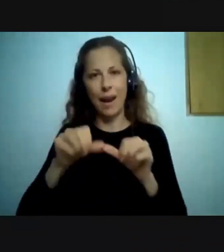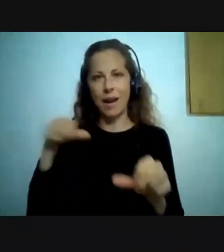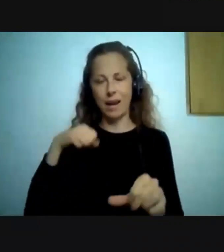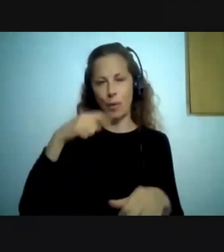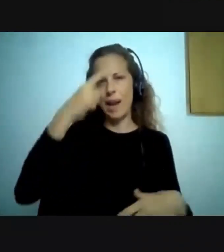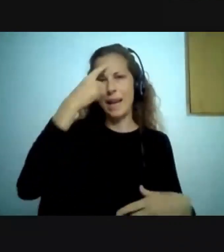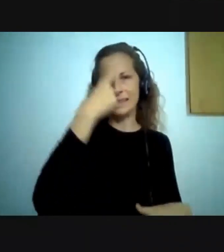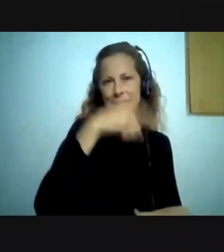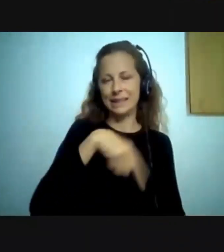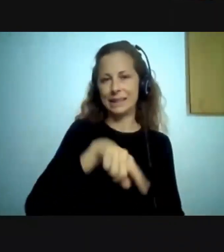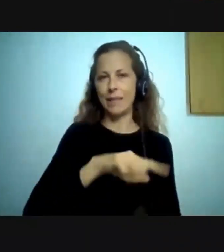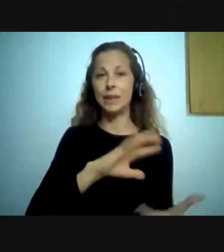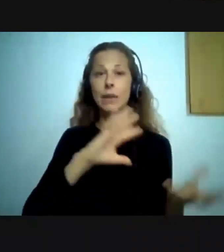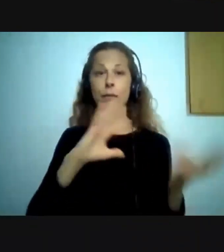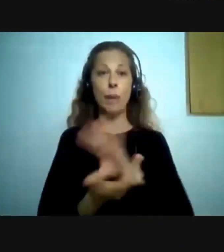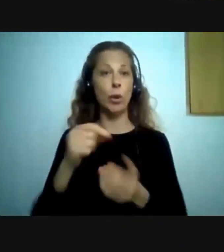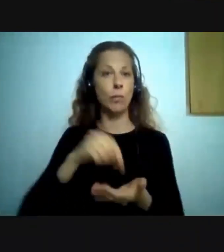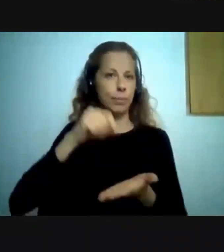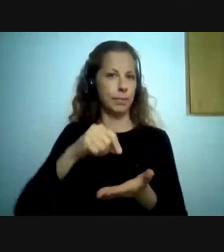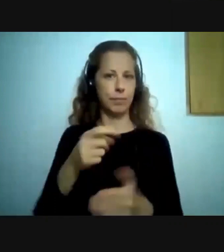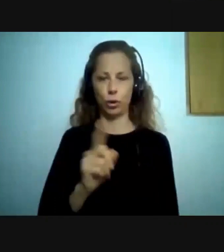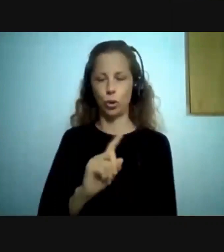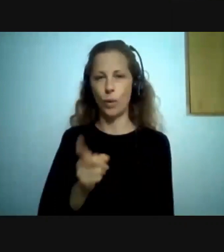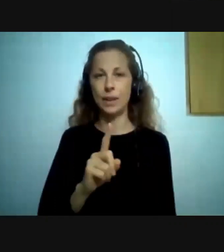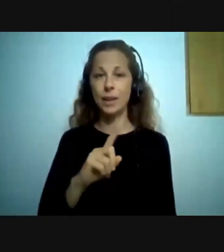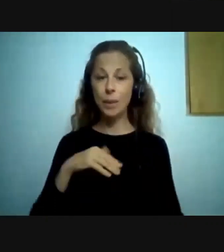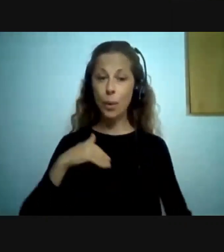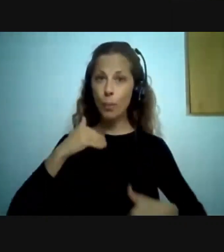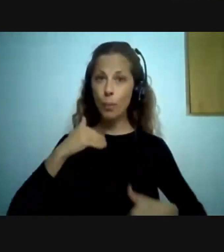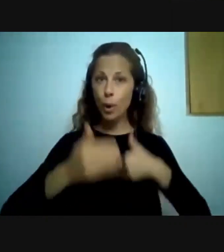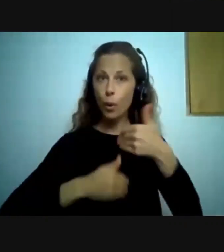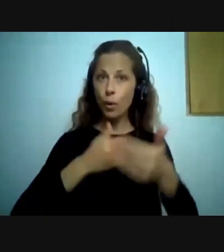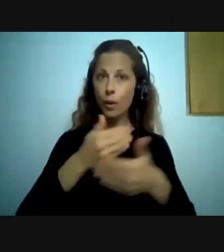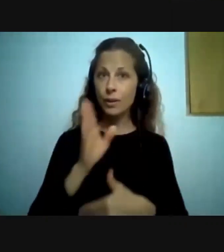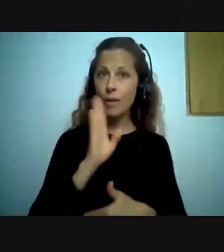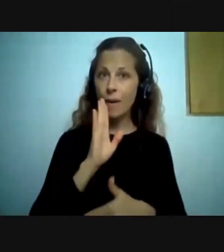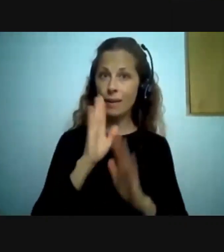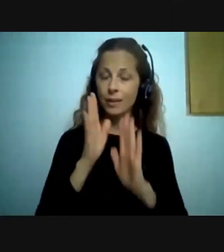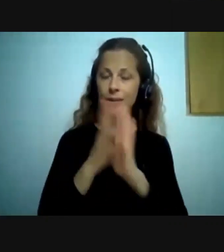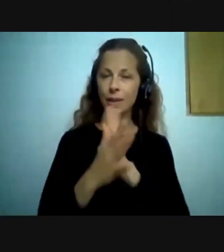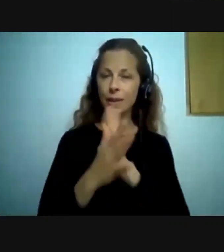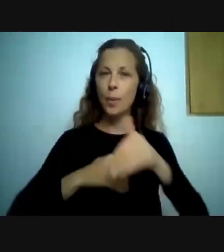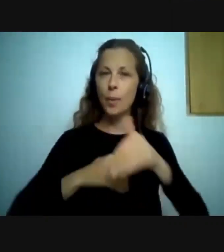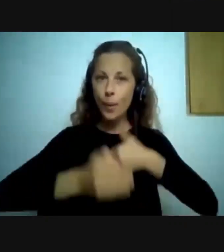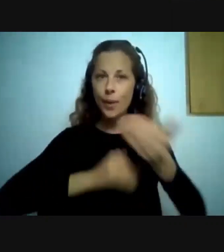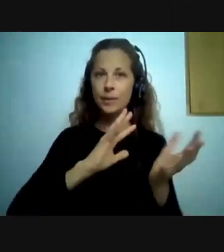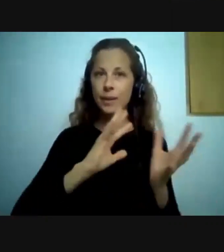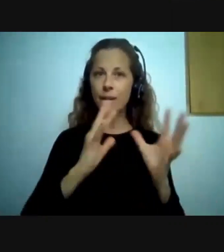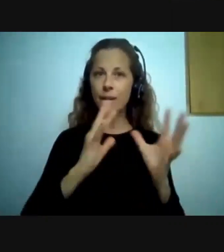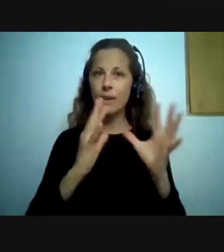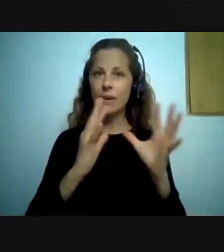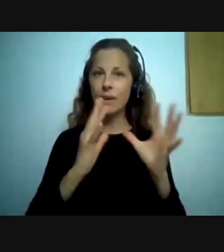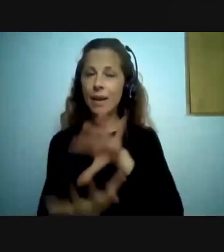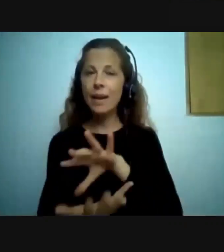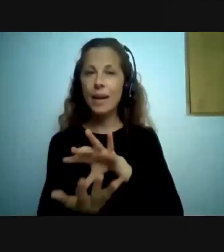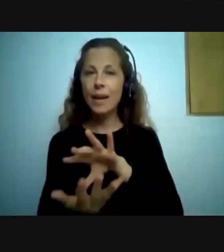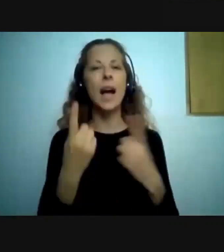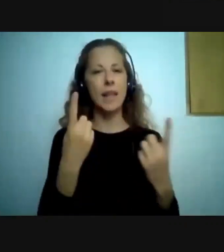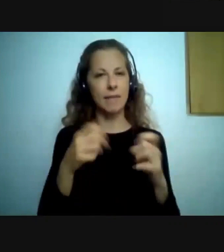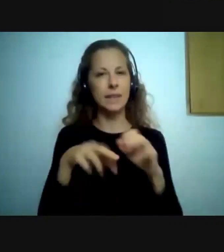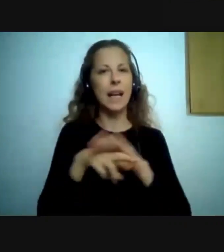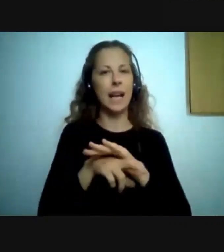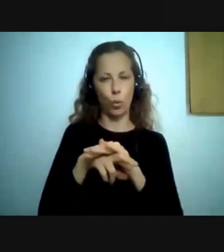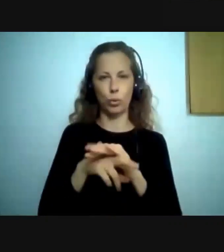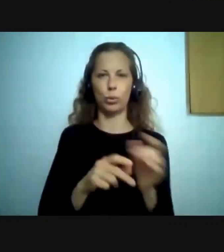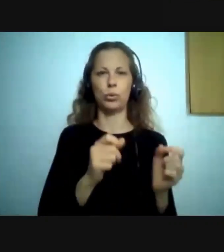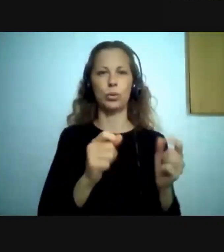transformación inmediata. Pero sí es verdad que en ese proceso al que hacía referencia en la charla, tiene que hacerse a través de recursos. Pensar que